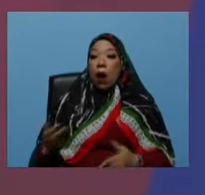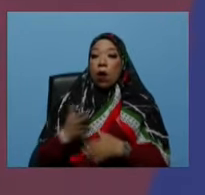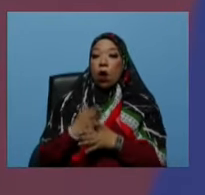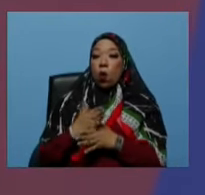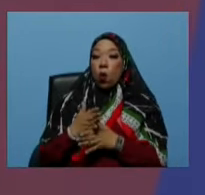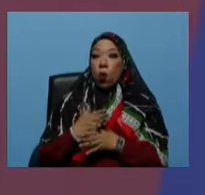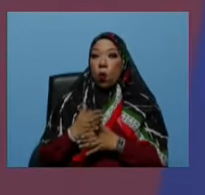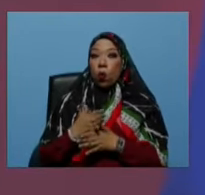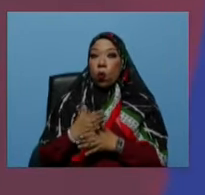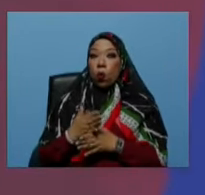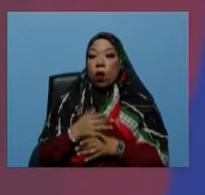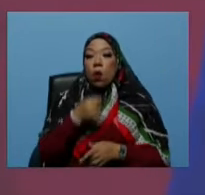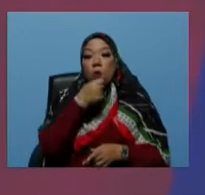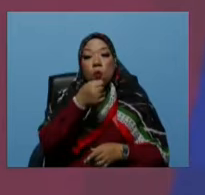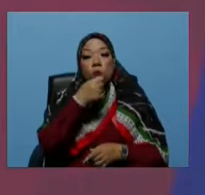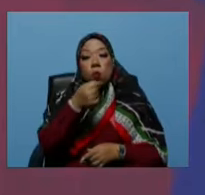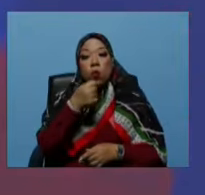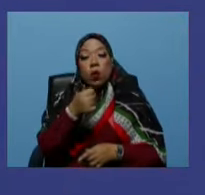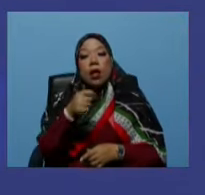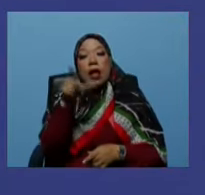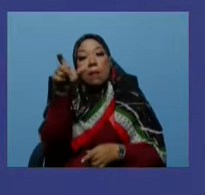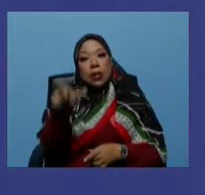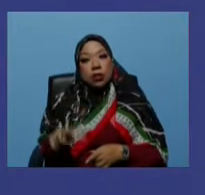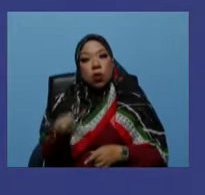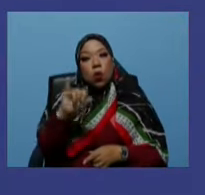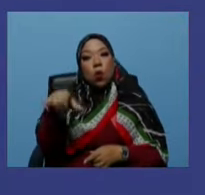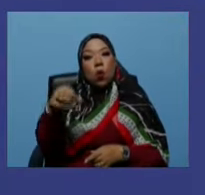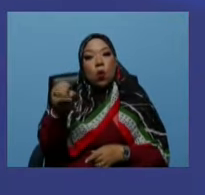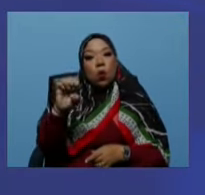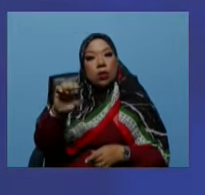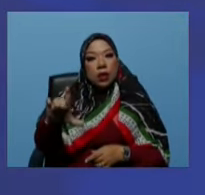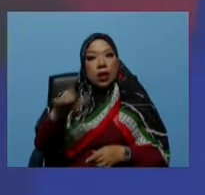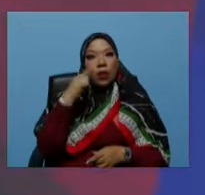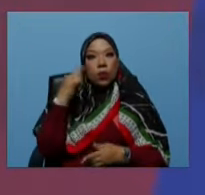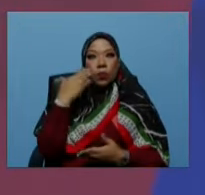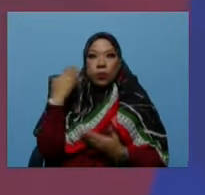declaraciones del ex candidato presidencial José Brito. Nos enlazamos a esta hora.